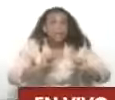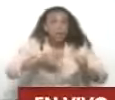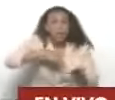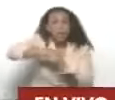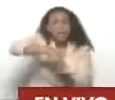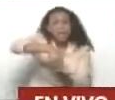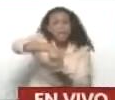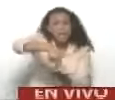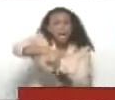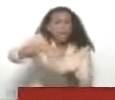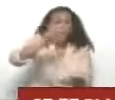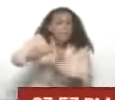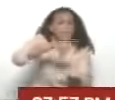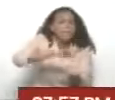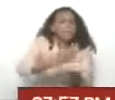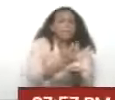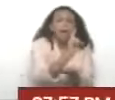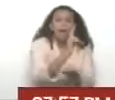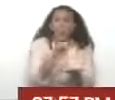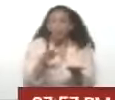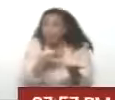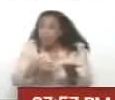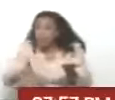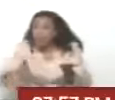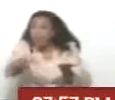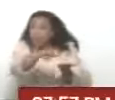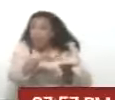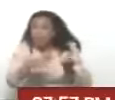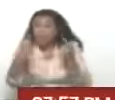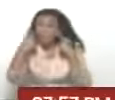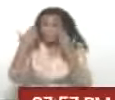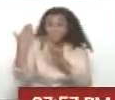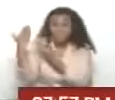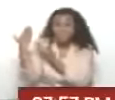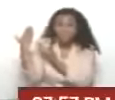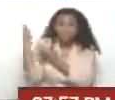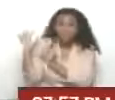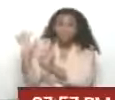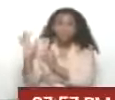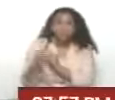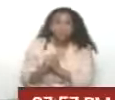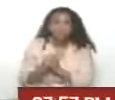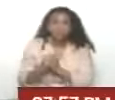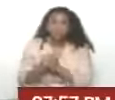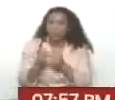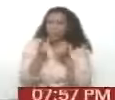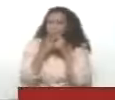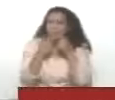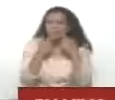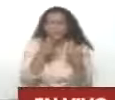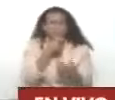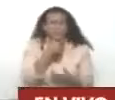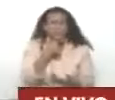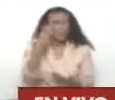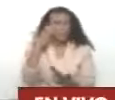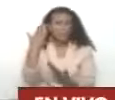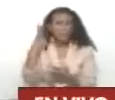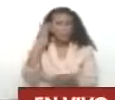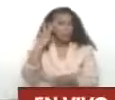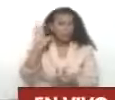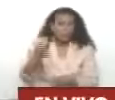caminando, caminando, caminando, caminando. Las imágenes son muy hermosas. Yo no sé si ustedes las vieron